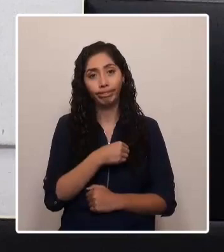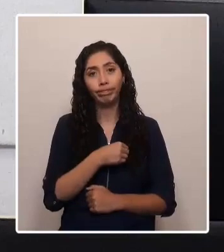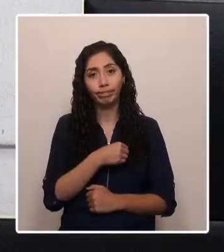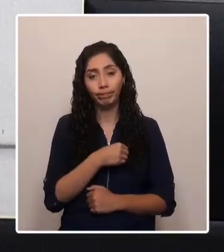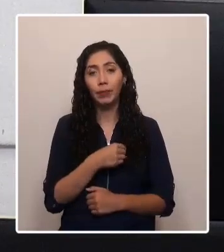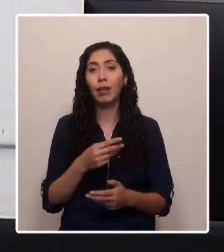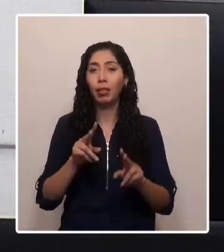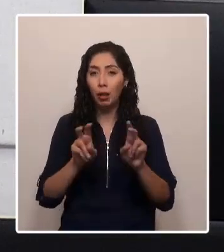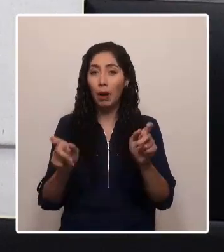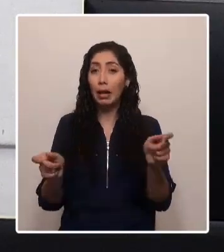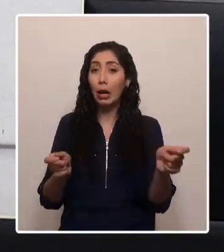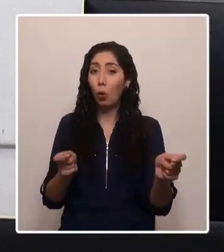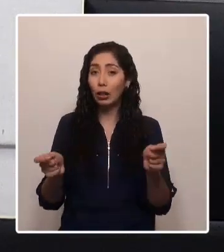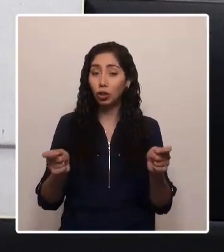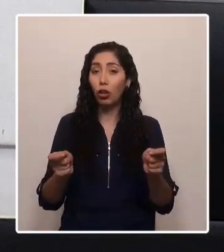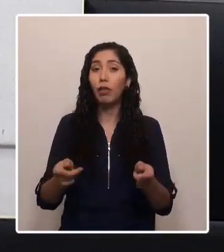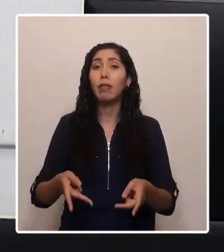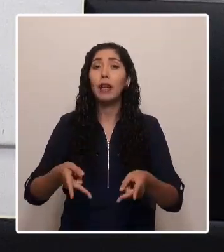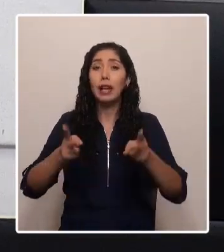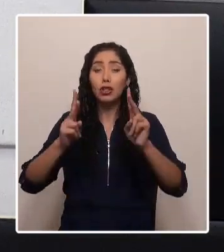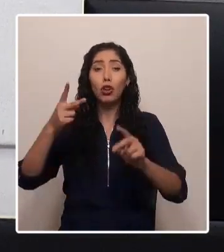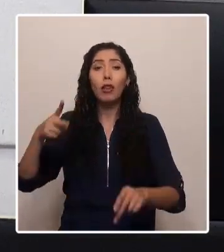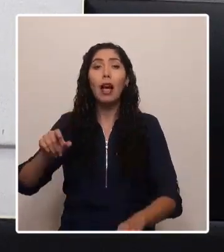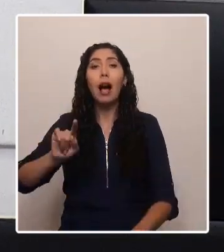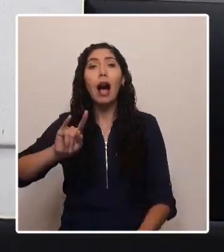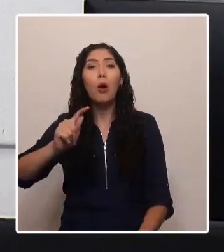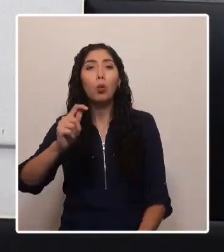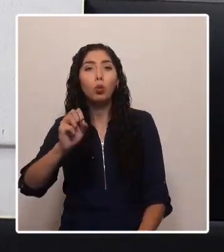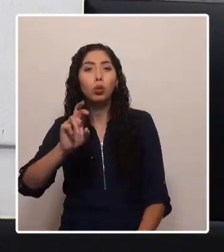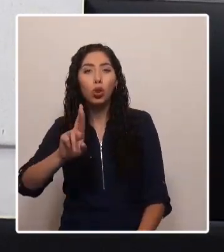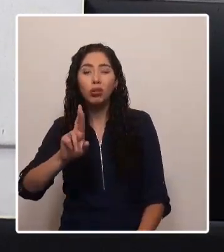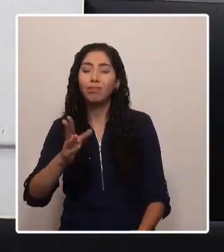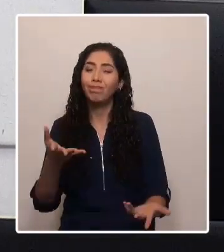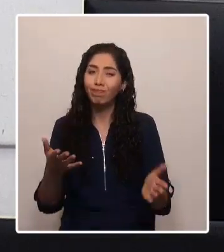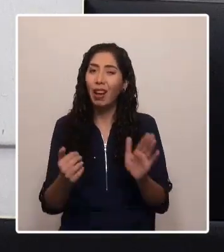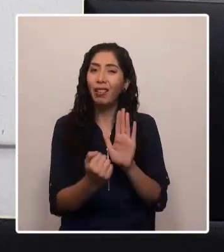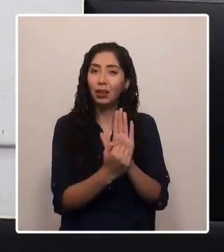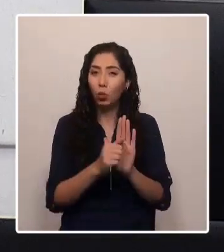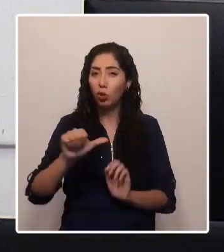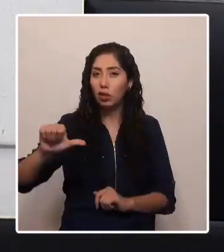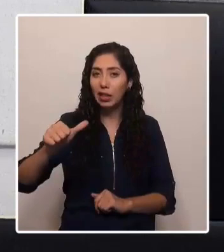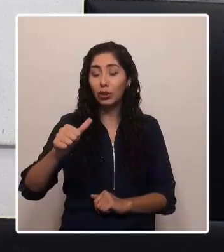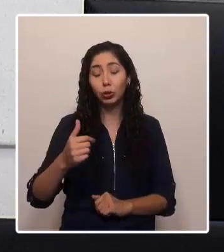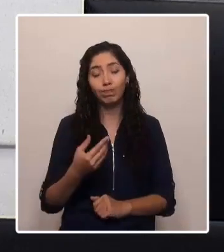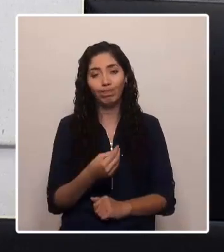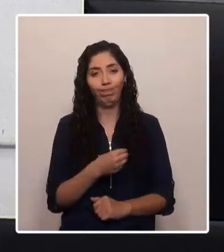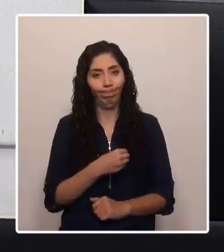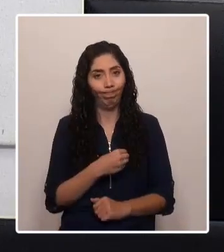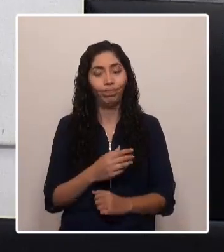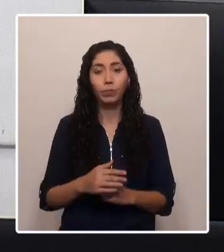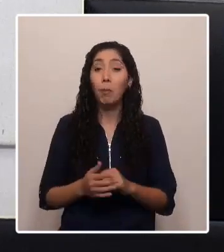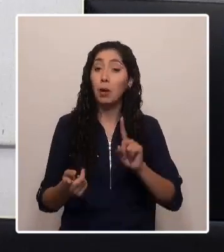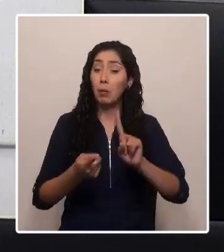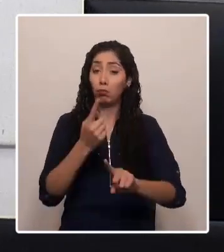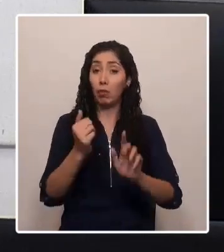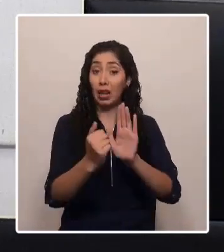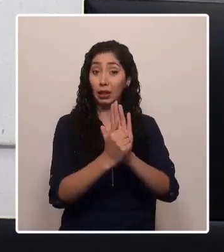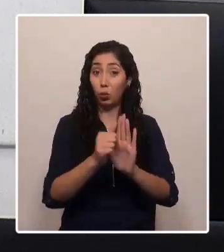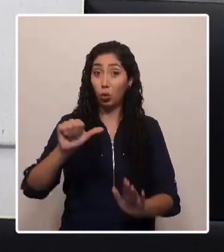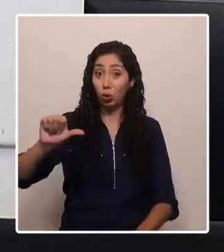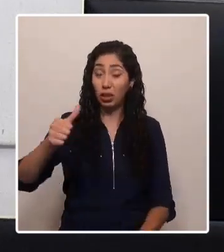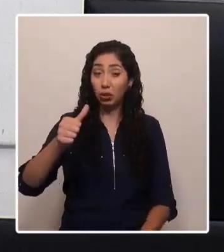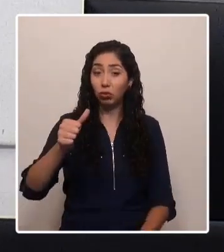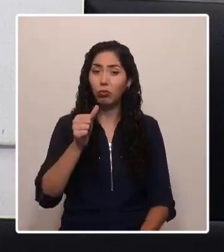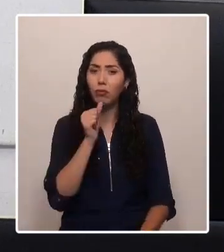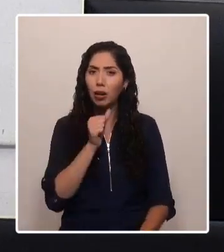sobre el derecho de autor nos presenta la Comisión en esta ocasión en el artículo 6 del informe. En primer término, el artículo 6 no utiliza el lenguaje más apropiado